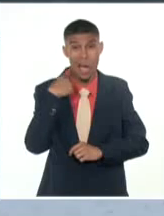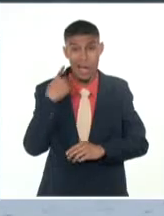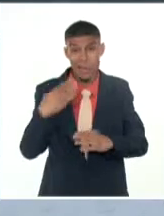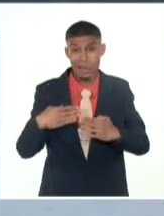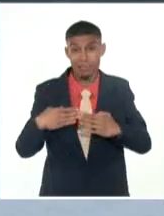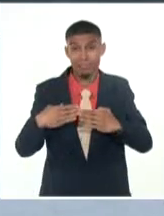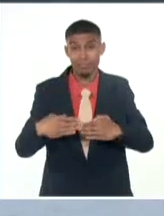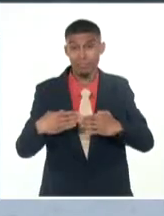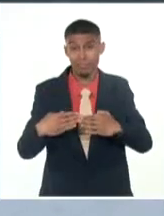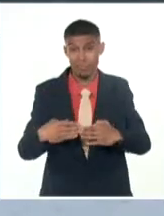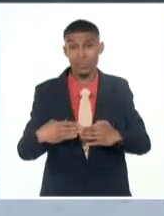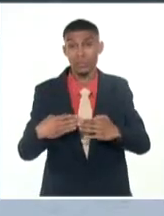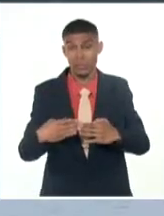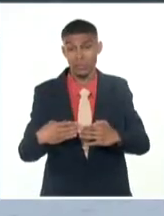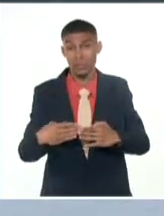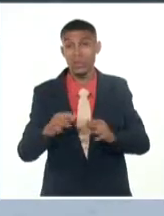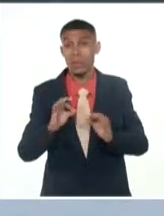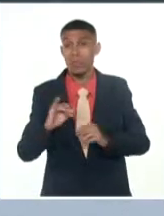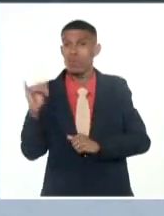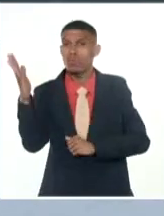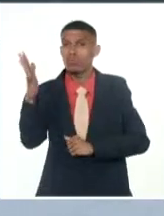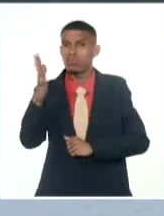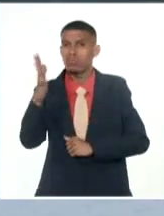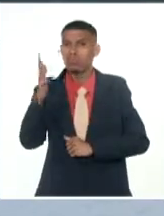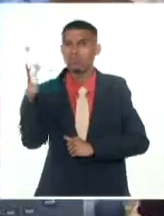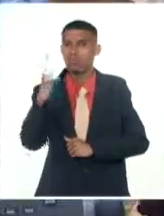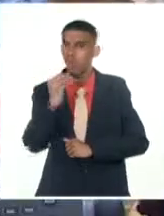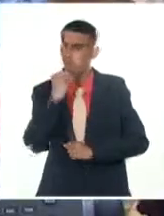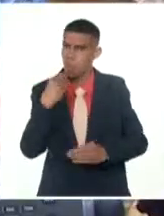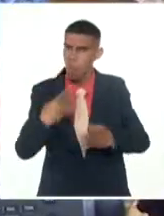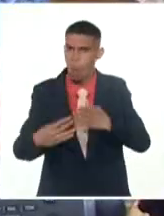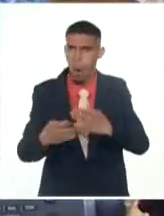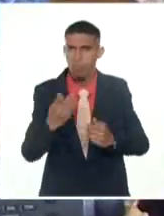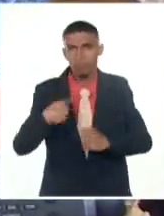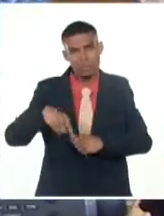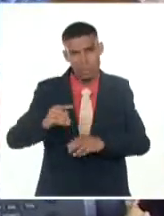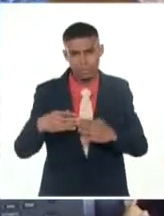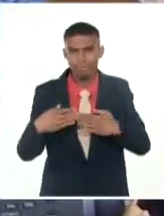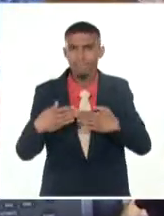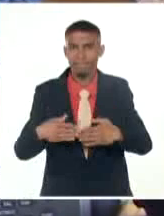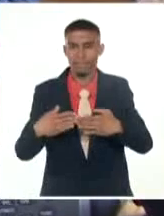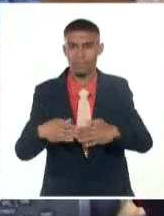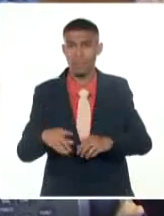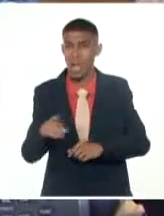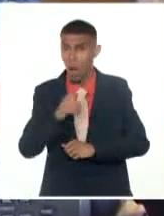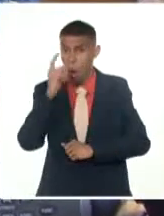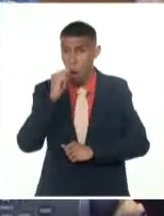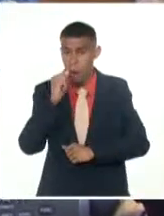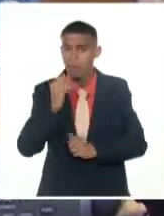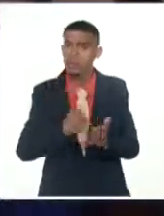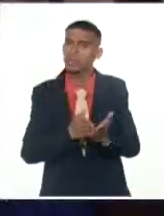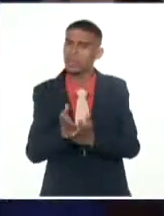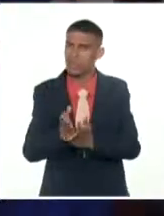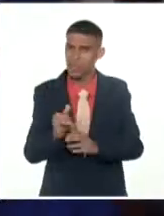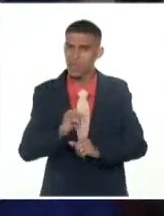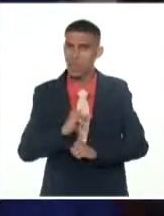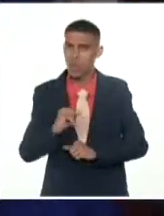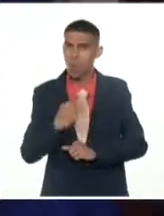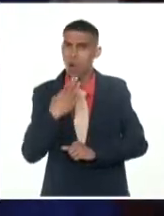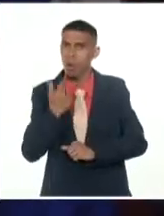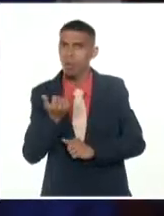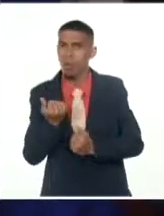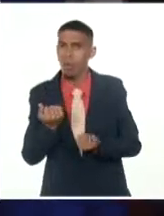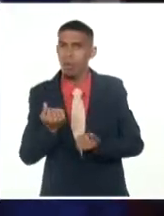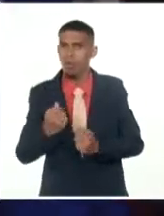de un ciclón para traer medicamentos a los enfermos, estos hombres seguirán garantizando la transportación